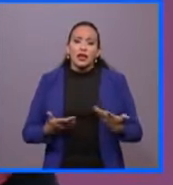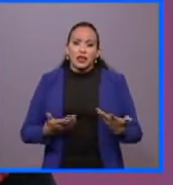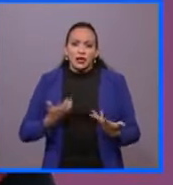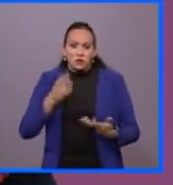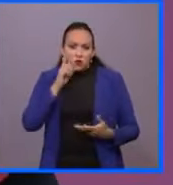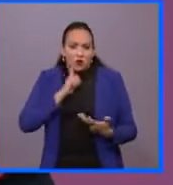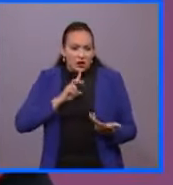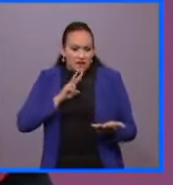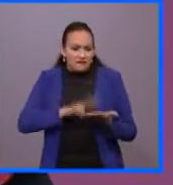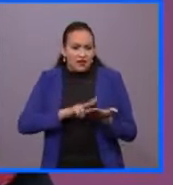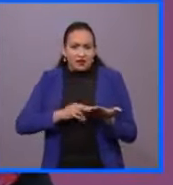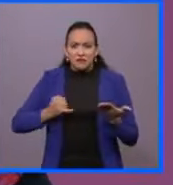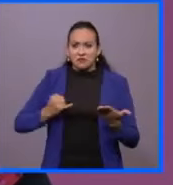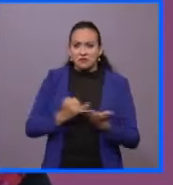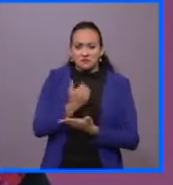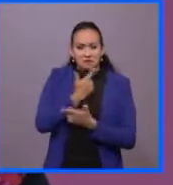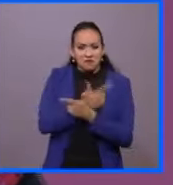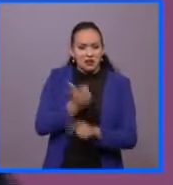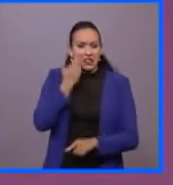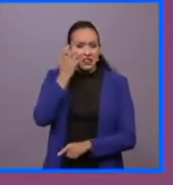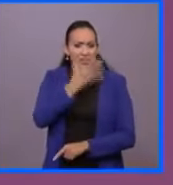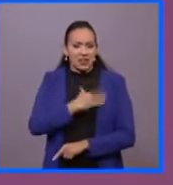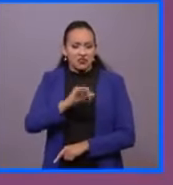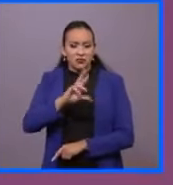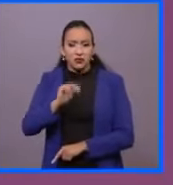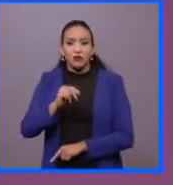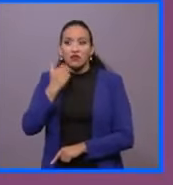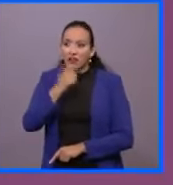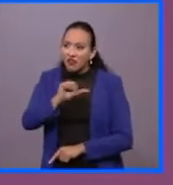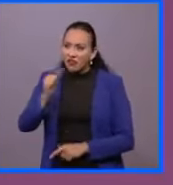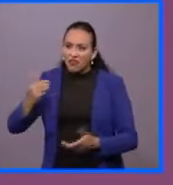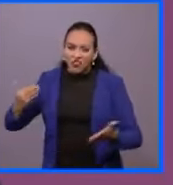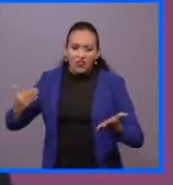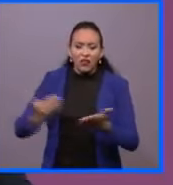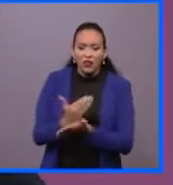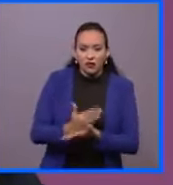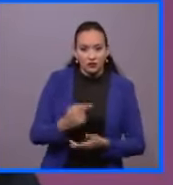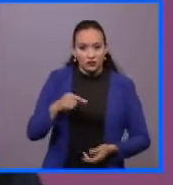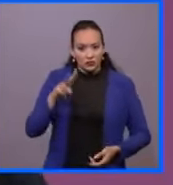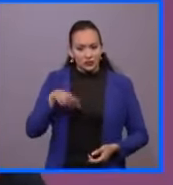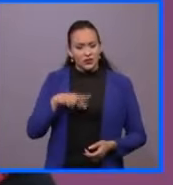reproductiva. Yo estoy muy preocupada actualmente en este